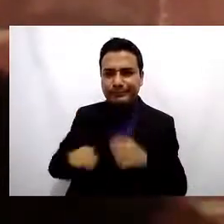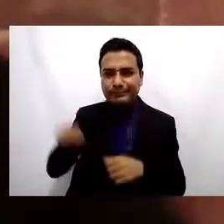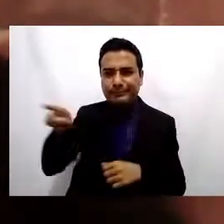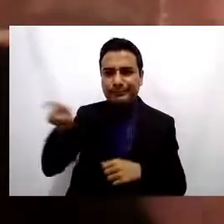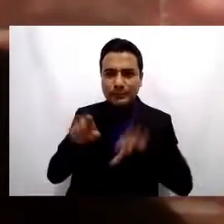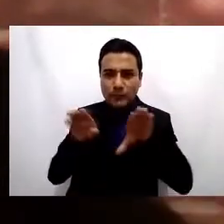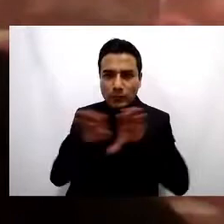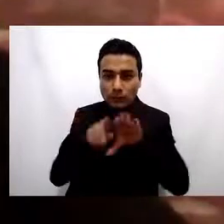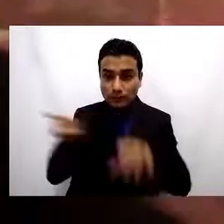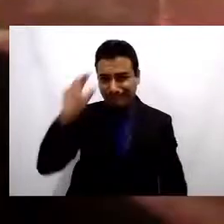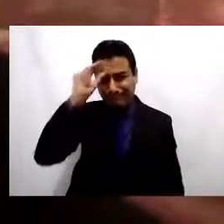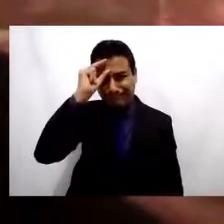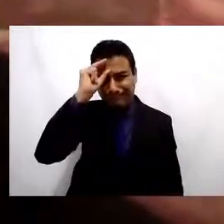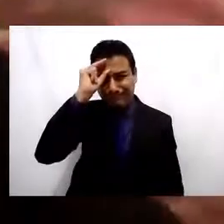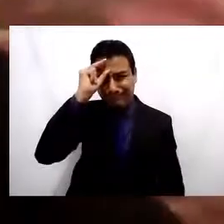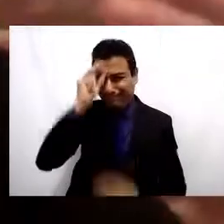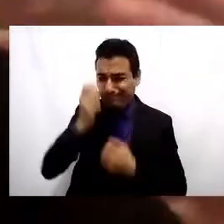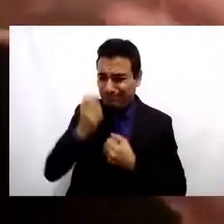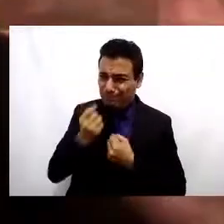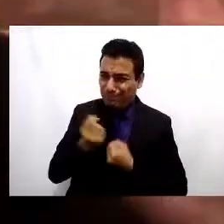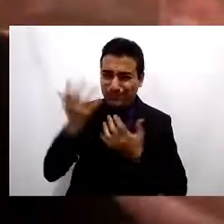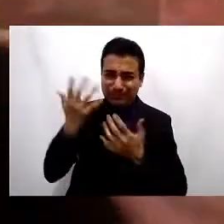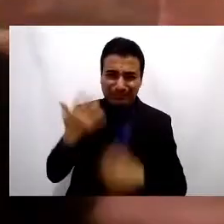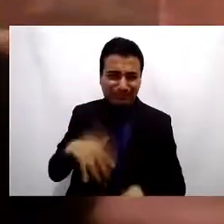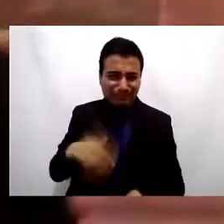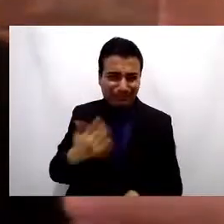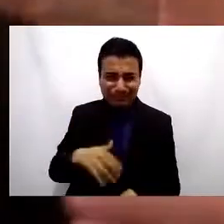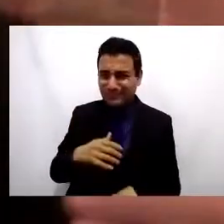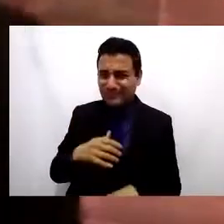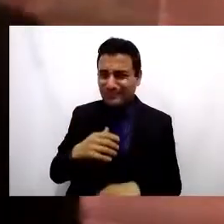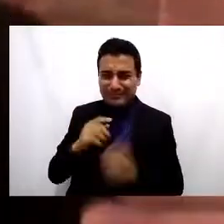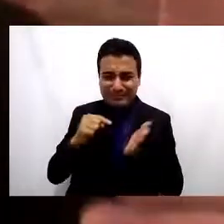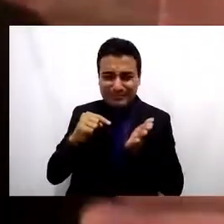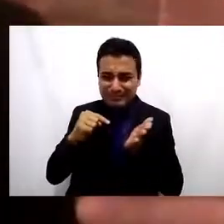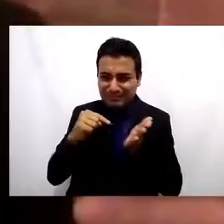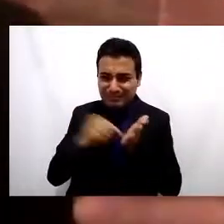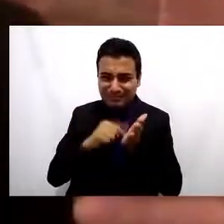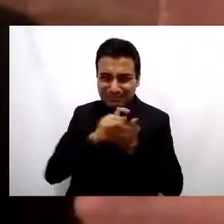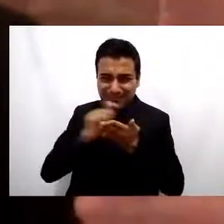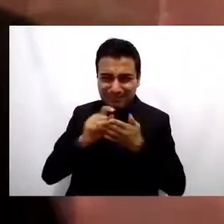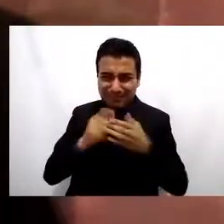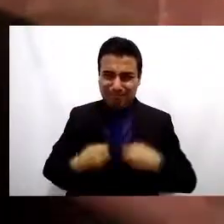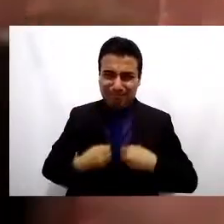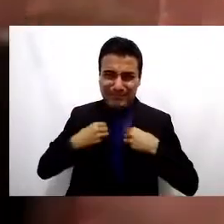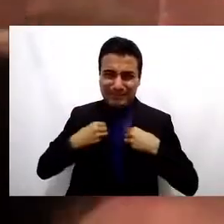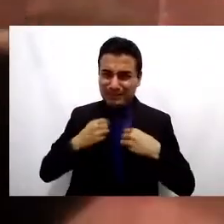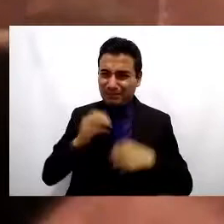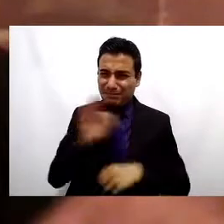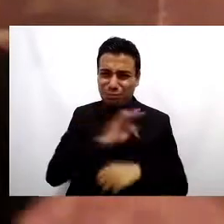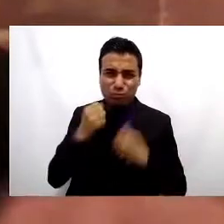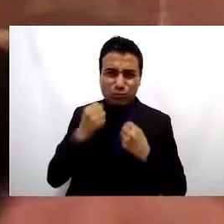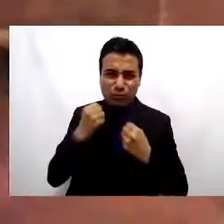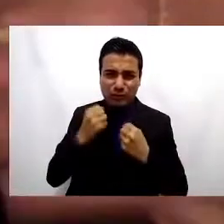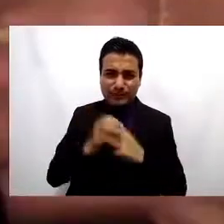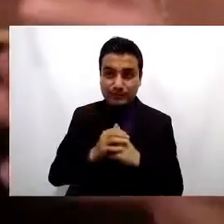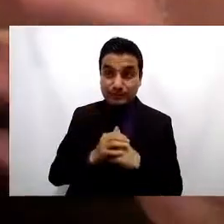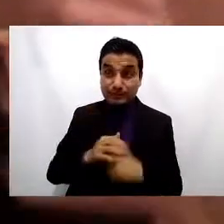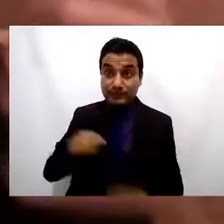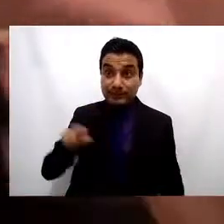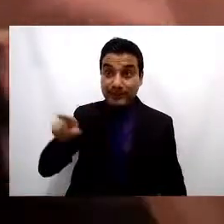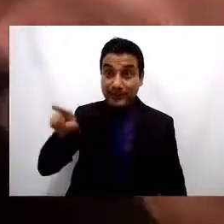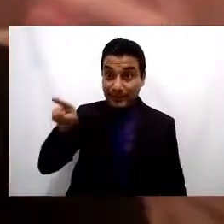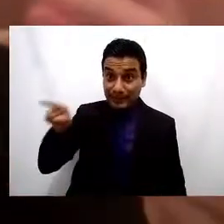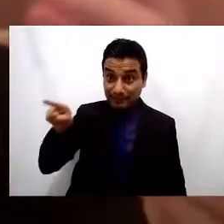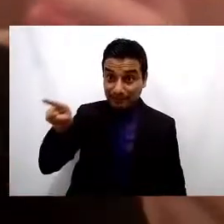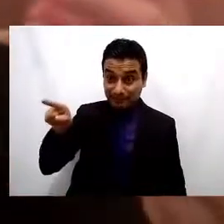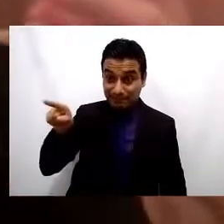extraordinaria, tan viva, tan poderosa, que, por ejemplo, ha conseguido crear en las manos